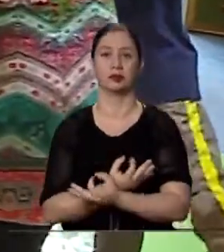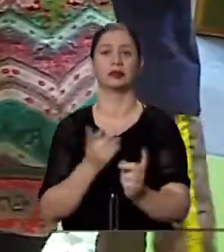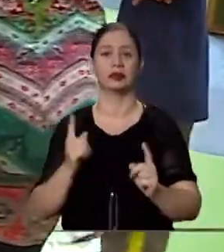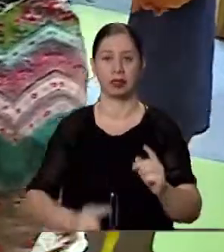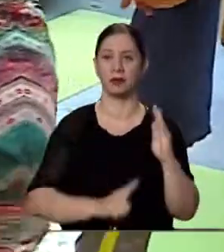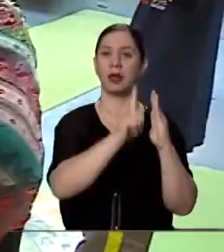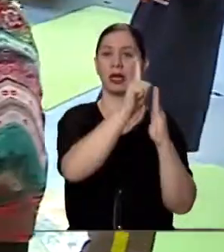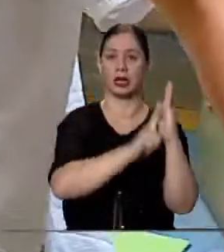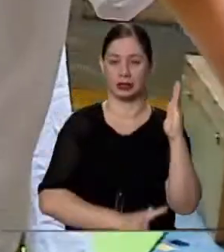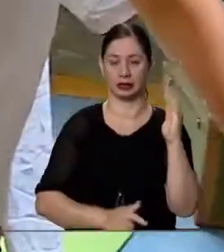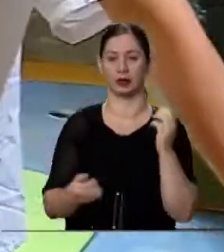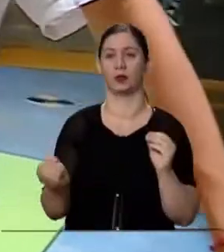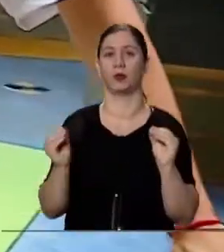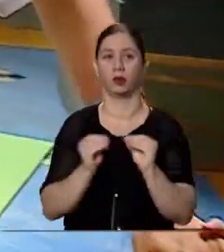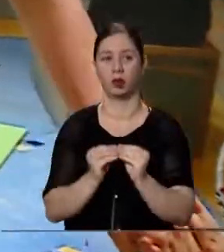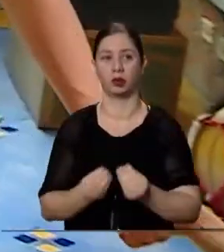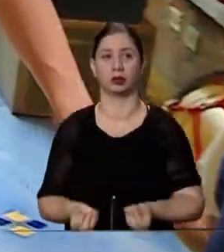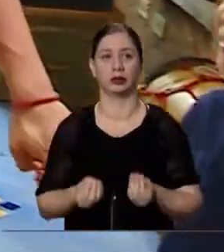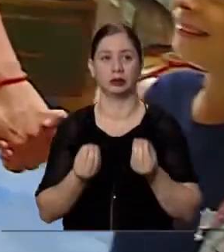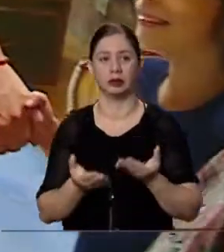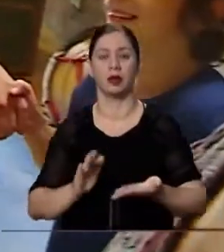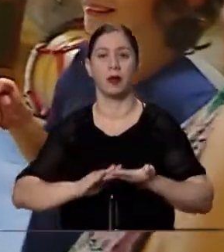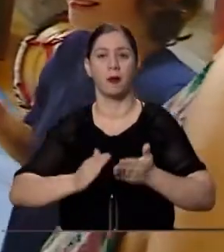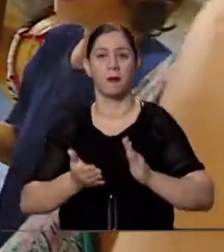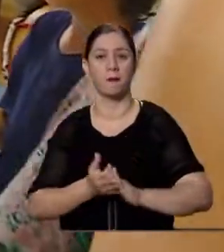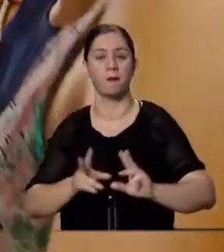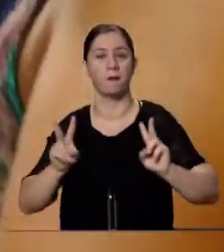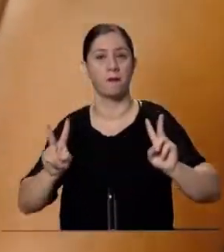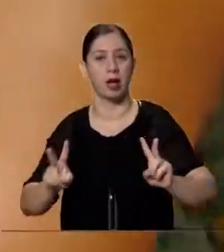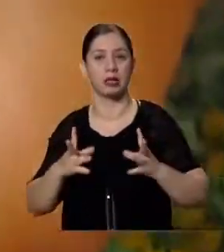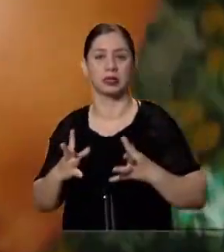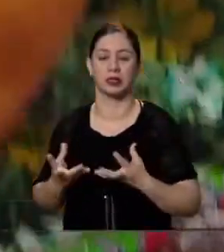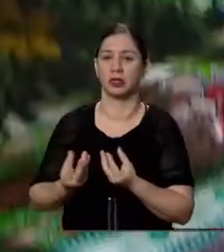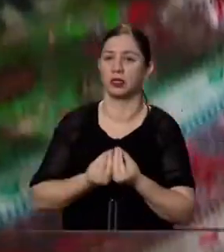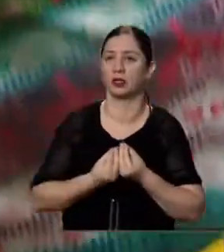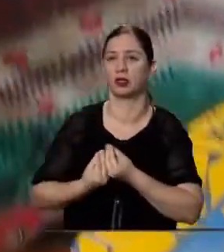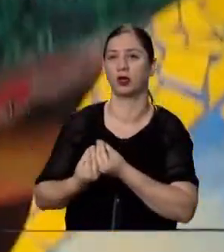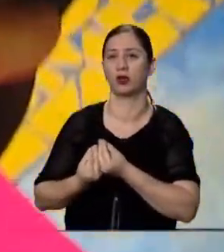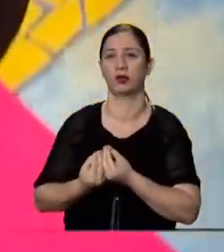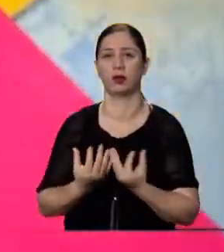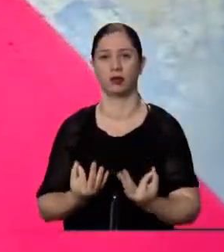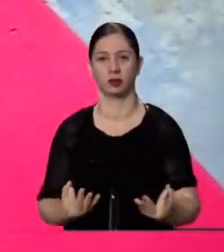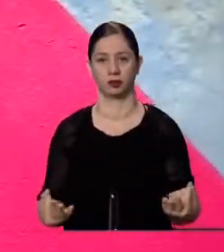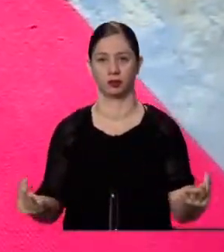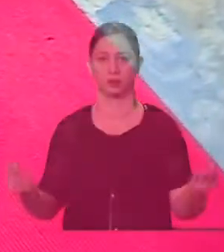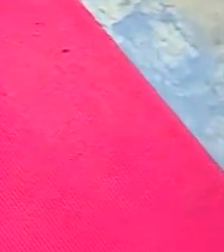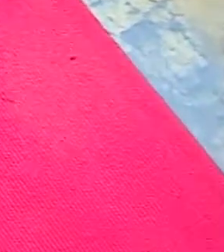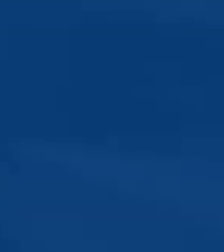listado de ganadores por aportar a la generación de paz y la convivencia en armonía.